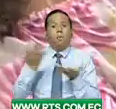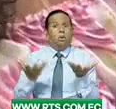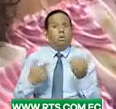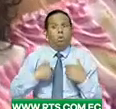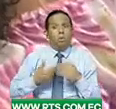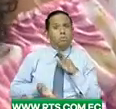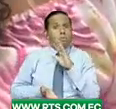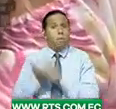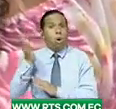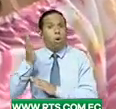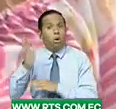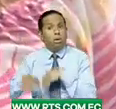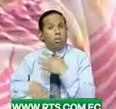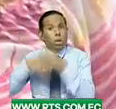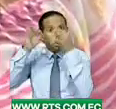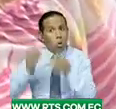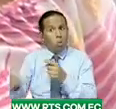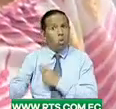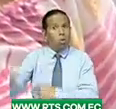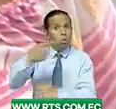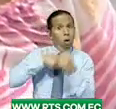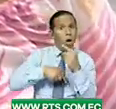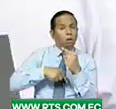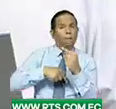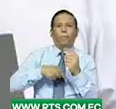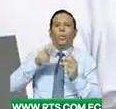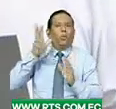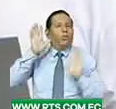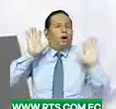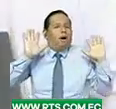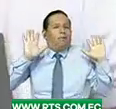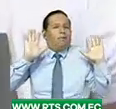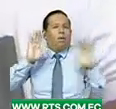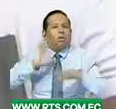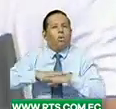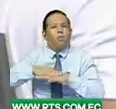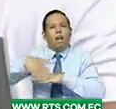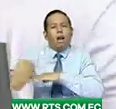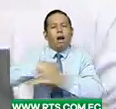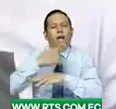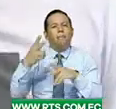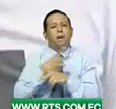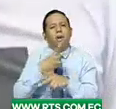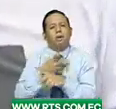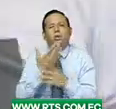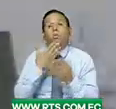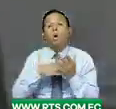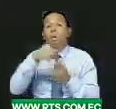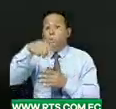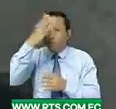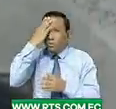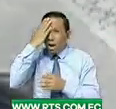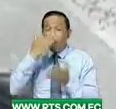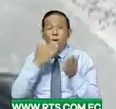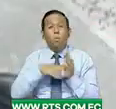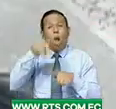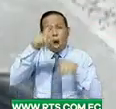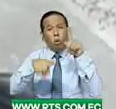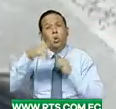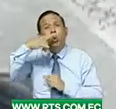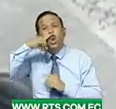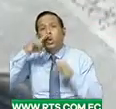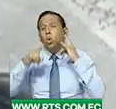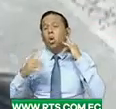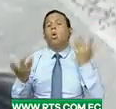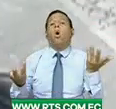y sin querer uno recibe una bala perdida de cualquier individuo. Ya lo ha cobrado. Acuérdese de los bebés que han salido muertos en balaceras. En